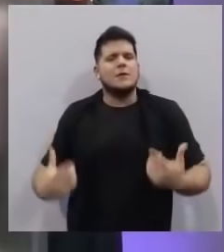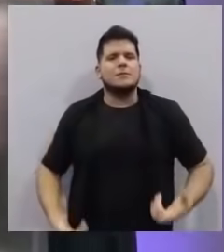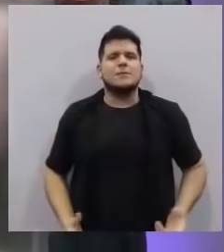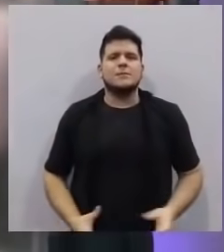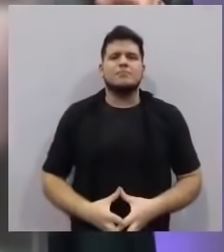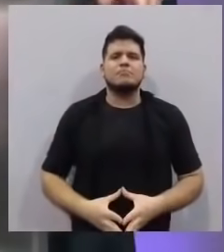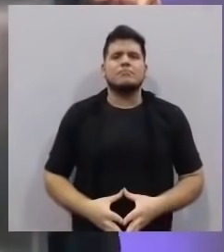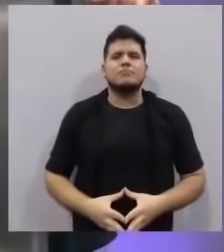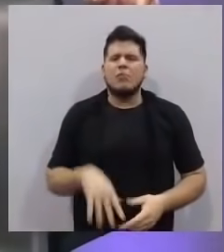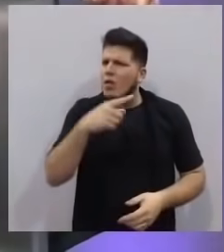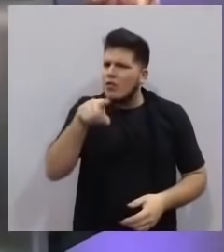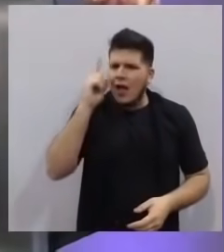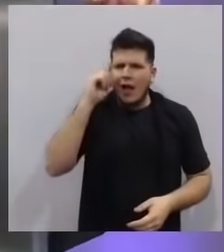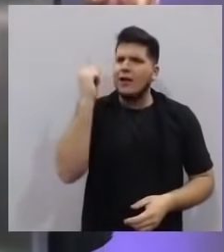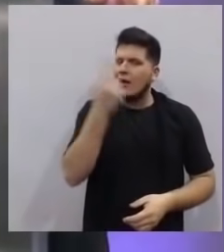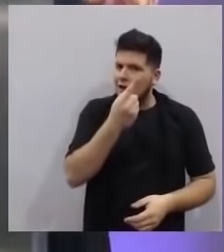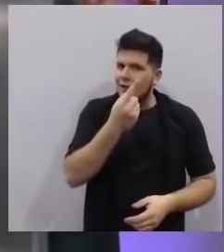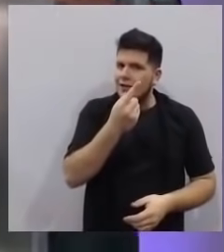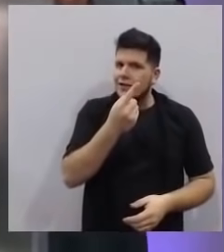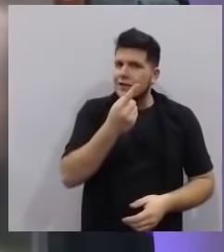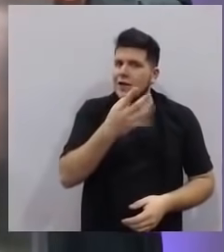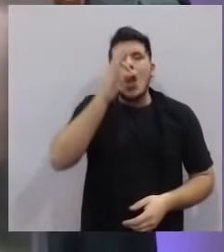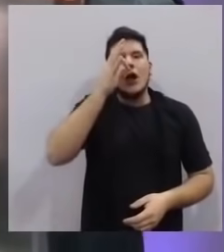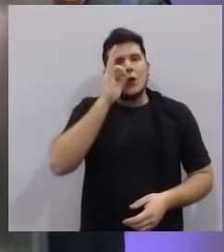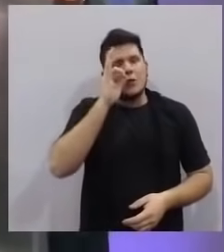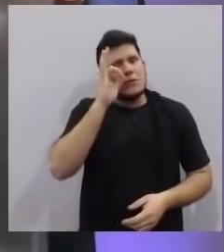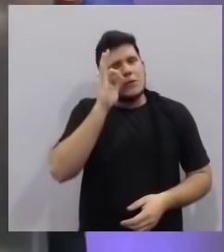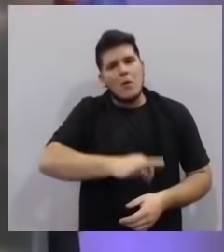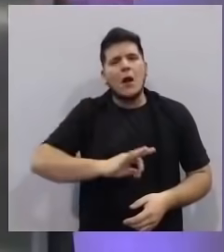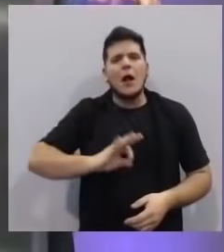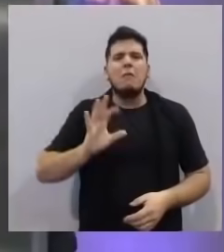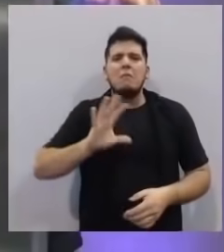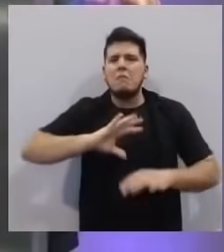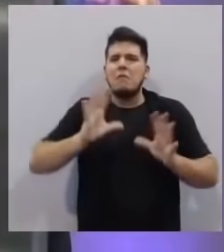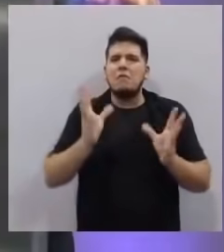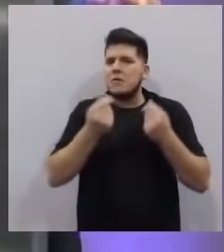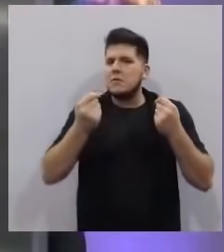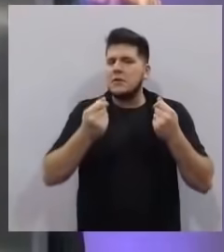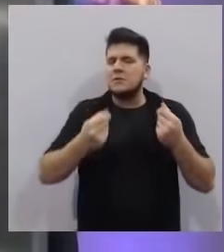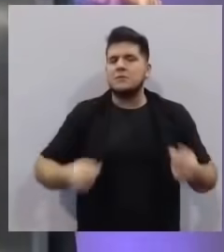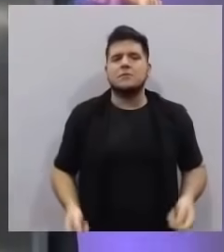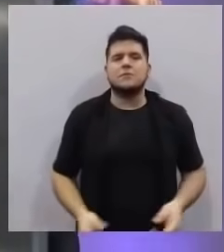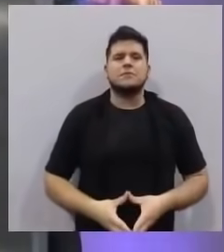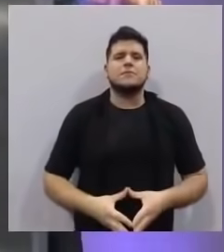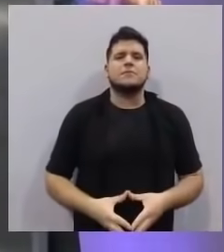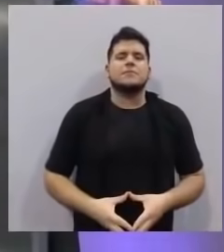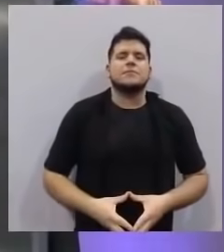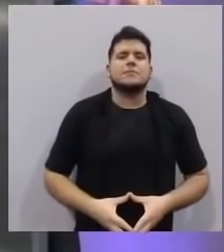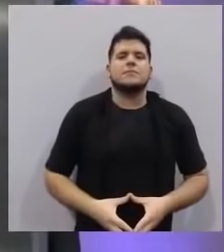desde creyendo nunca se agotan el padre le dijo